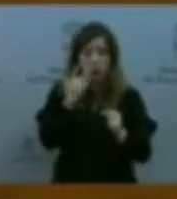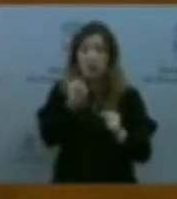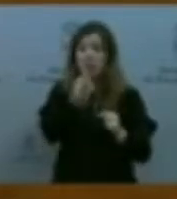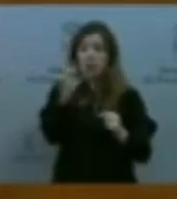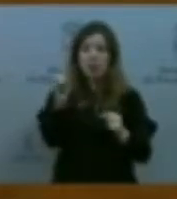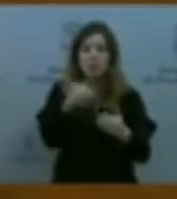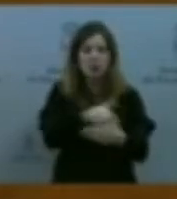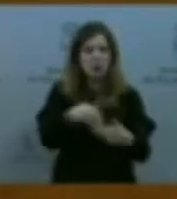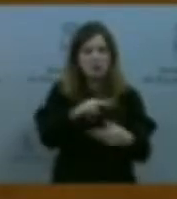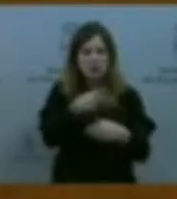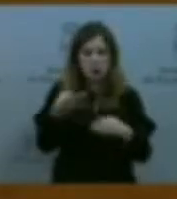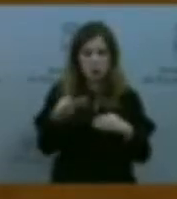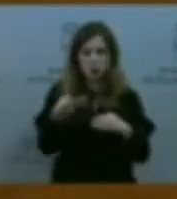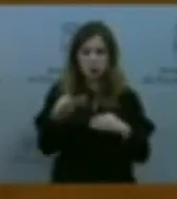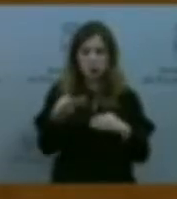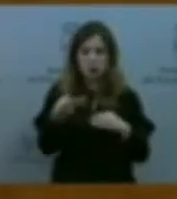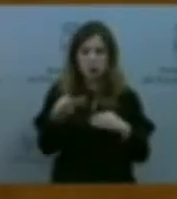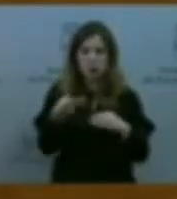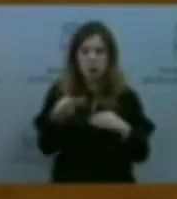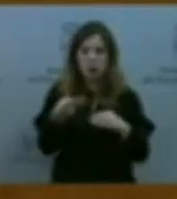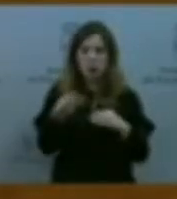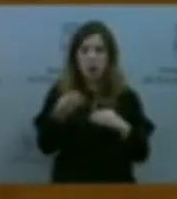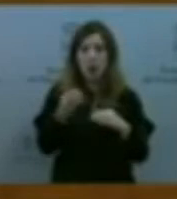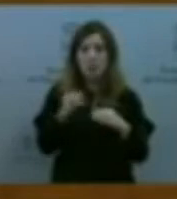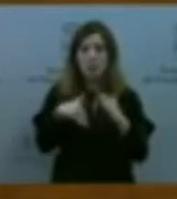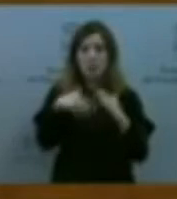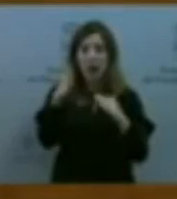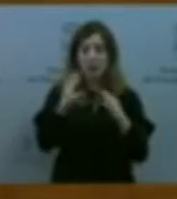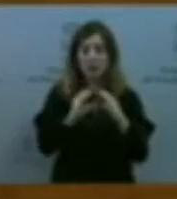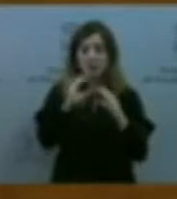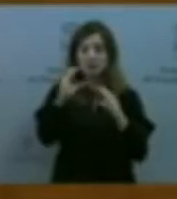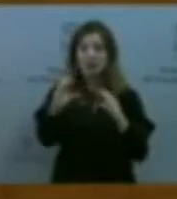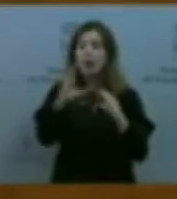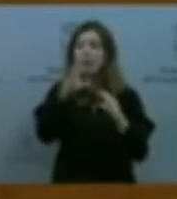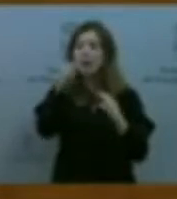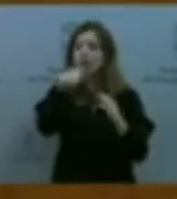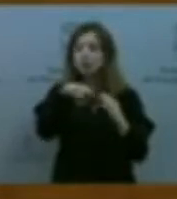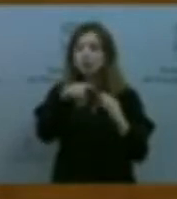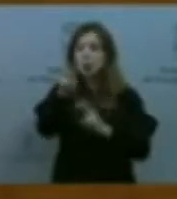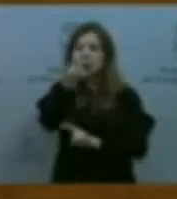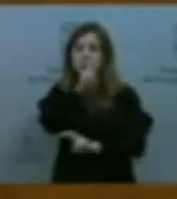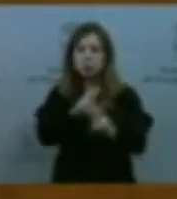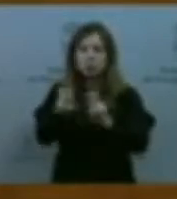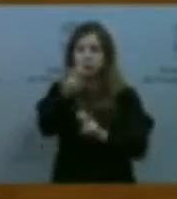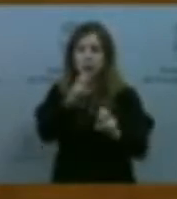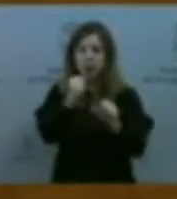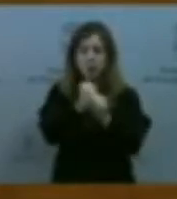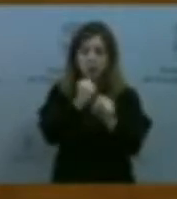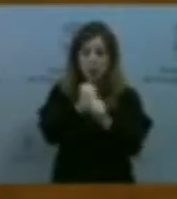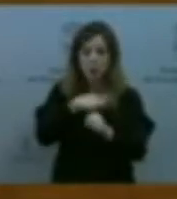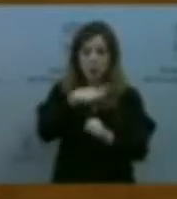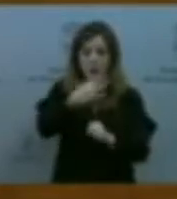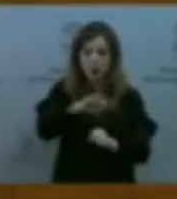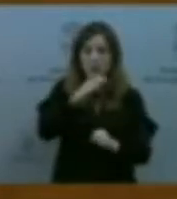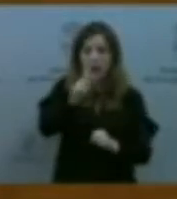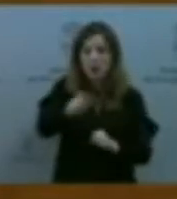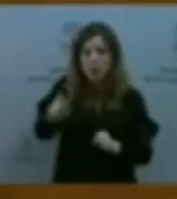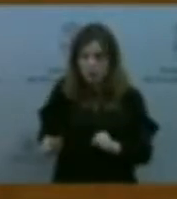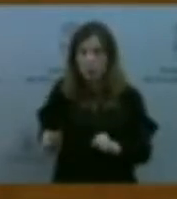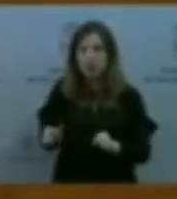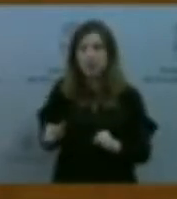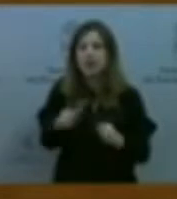lo canalicemos en la adecuada búsqueda del empleo para aquellas personas que en la actualidad carecen de él.